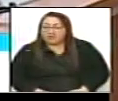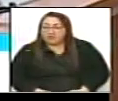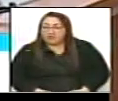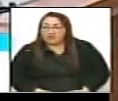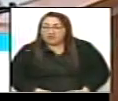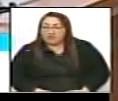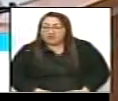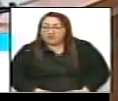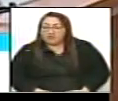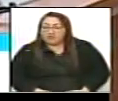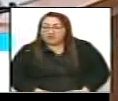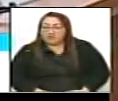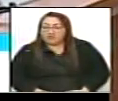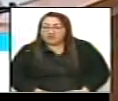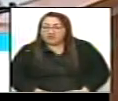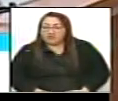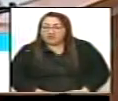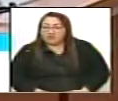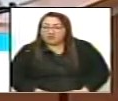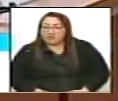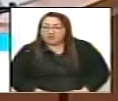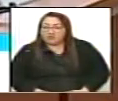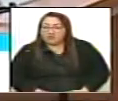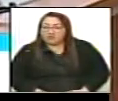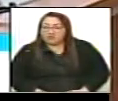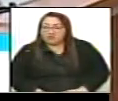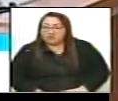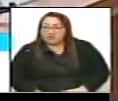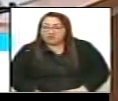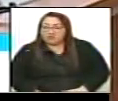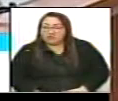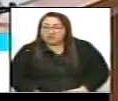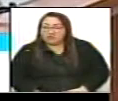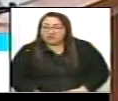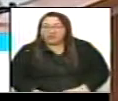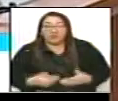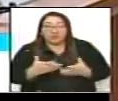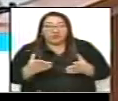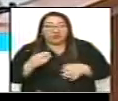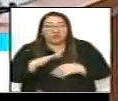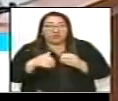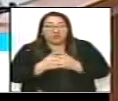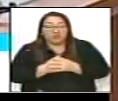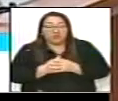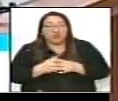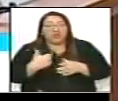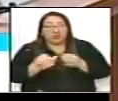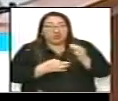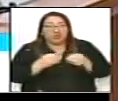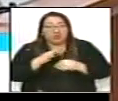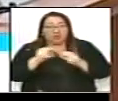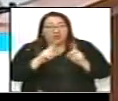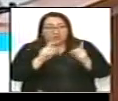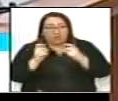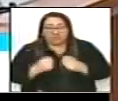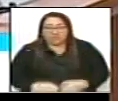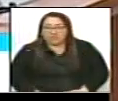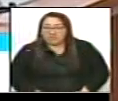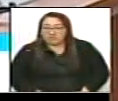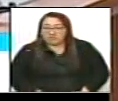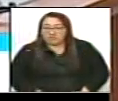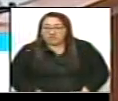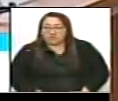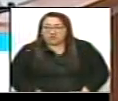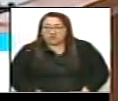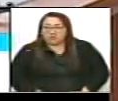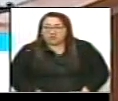comunicarnos formalmente cuál es su decisión. Ese es el estado de las cosas y espero haber absuelto a la pregunta que me realizó